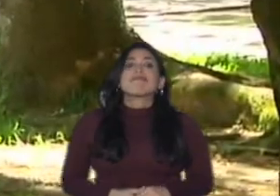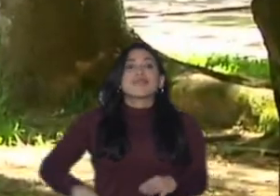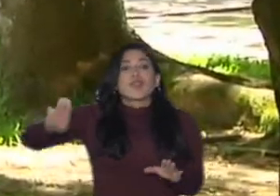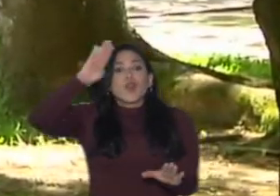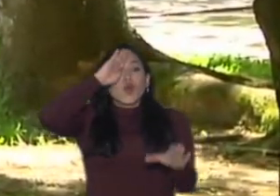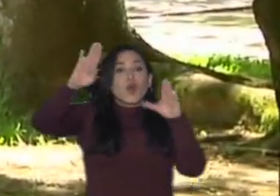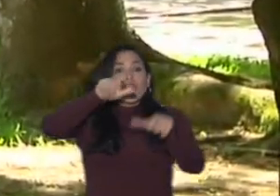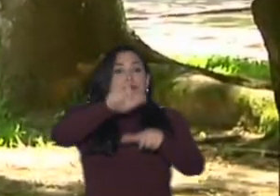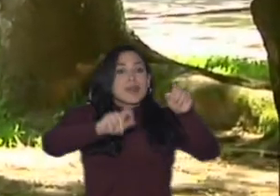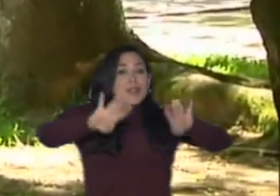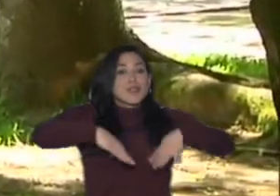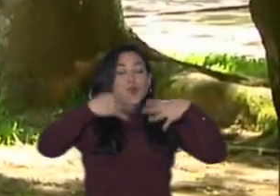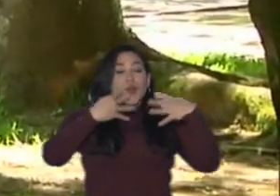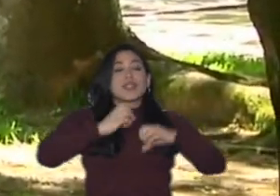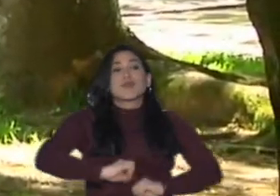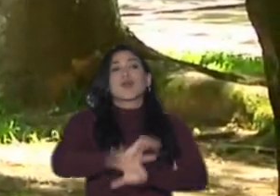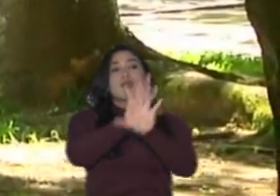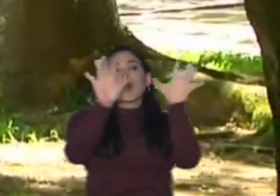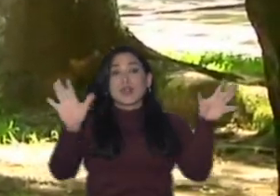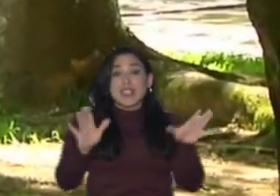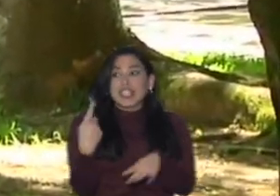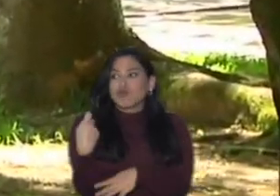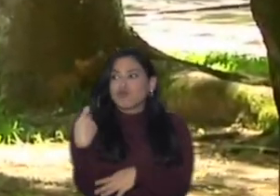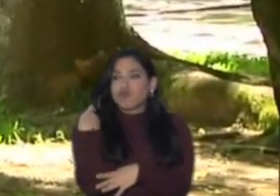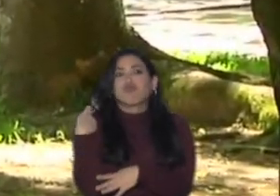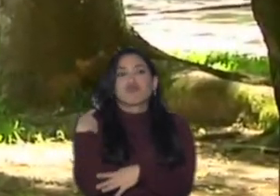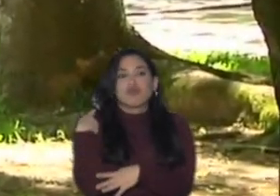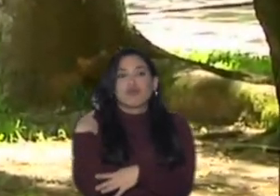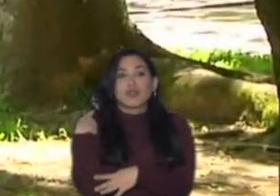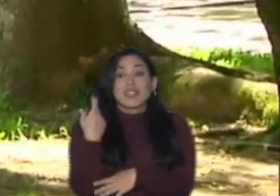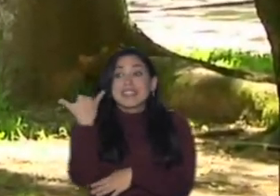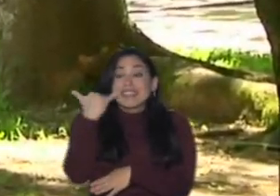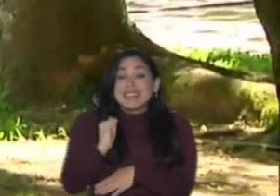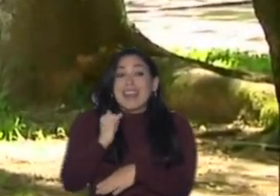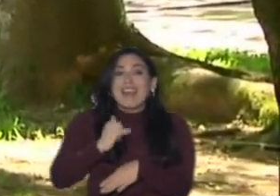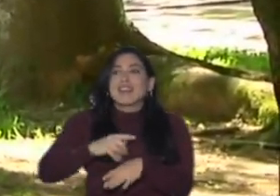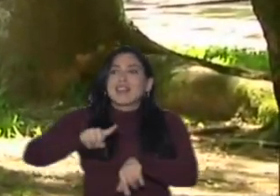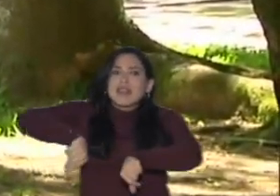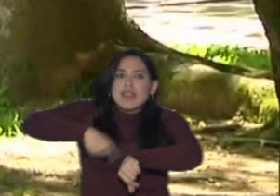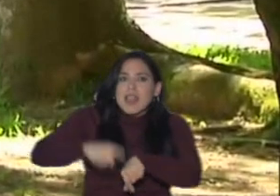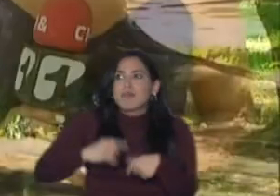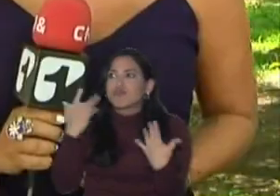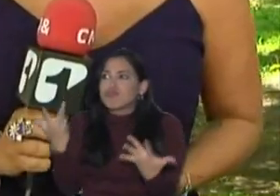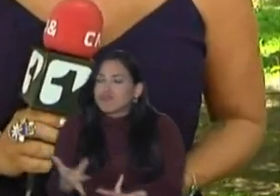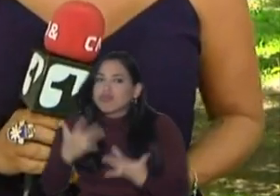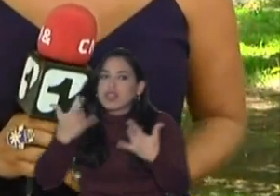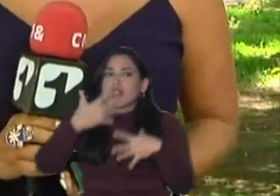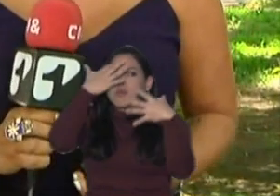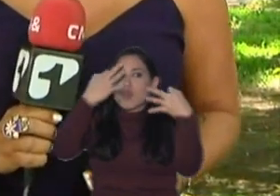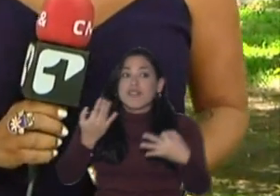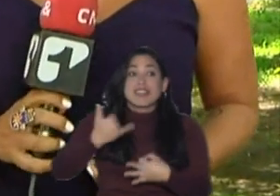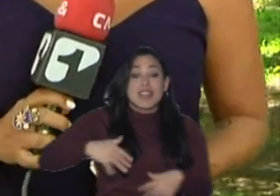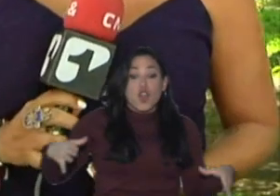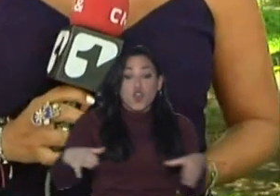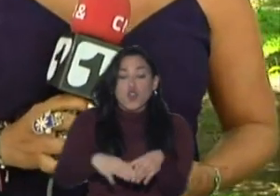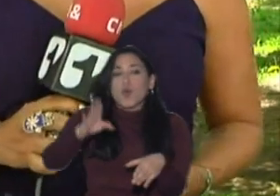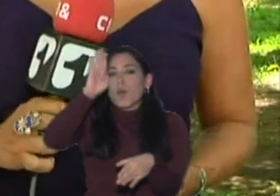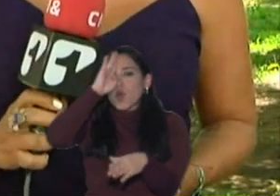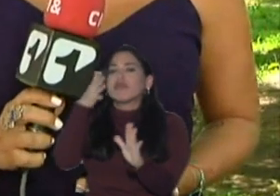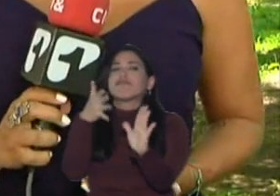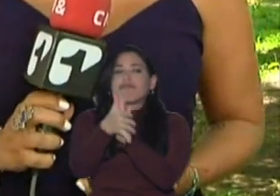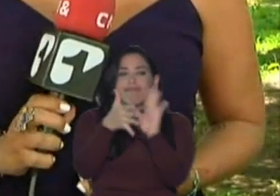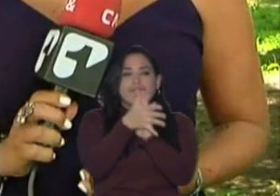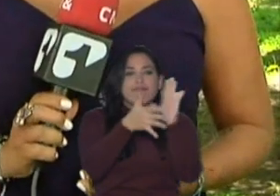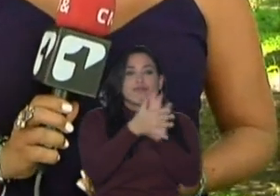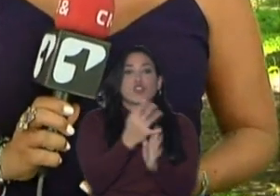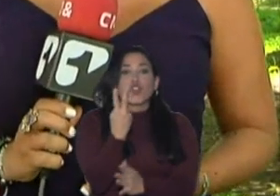Hola Luisa y televidentes, buenos días. Hace pocos minutos, después de varias horas de espera, por fin la policía informó que se trató